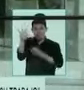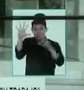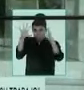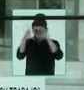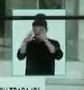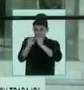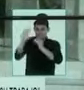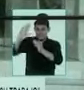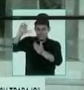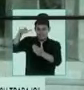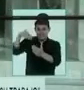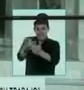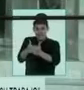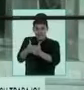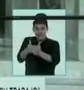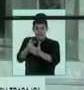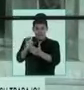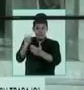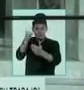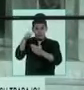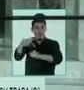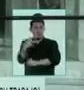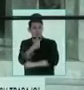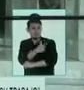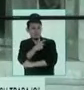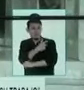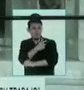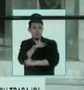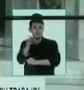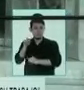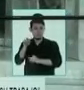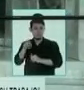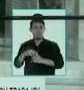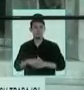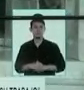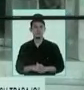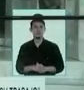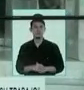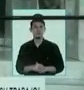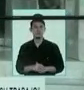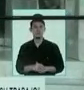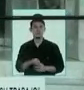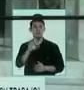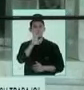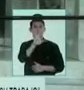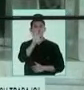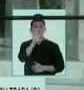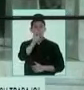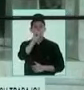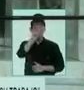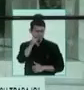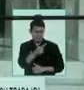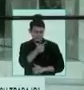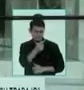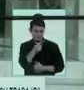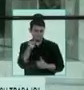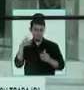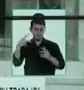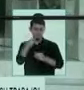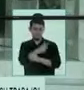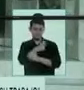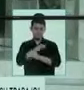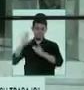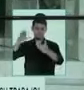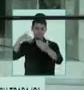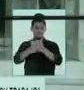Habría. Entonces, ¿qué hacen? A cuenta gotas. Y eso es una maldad. Porque mientras menos gente vacunas,